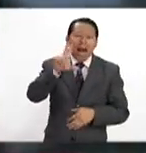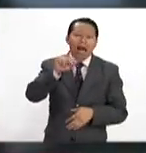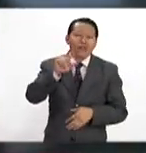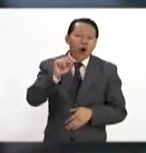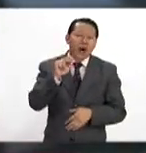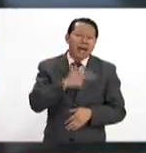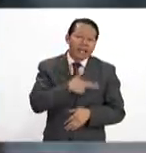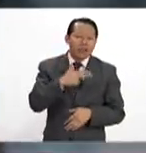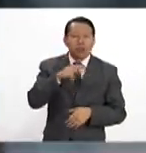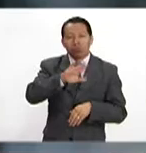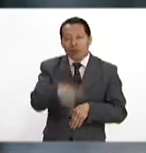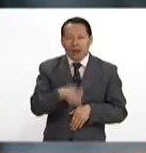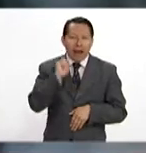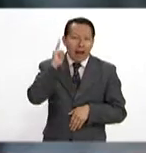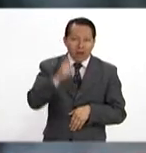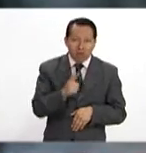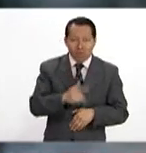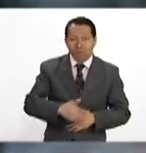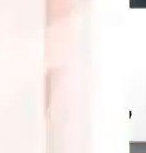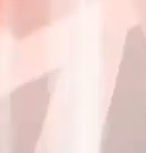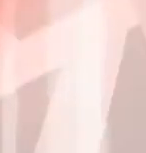de lluvias y huracanes.